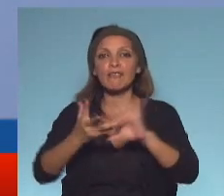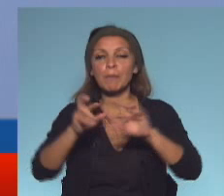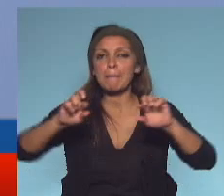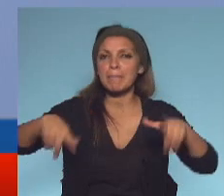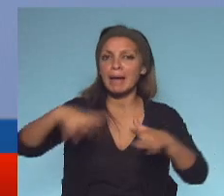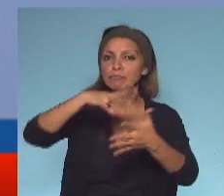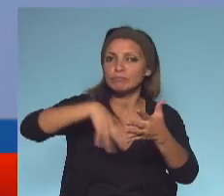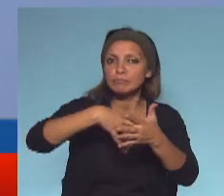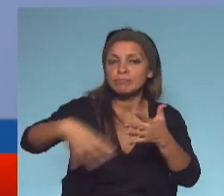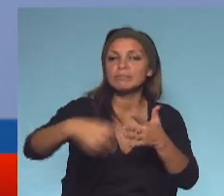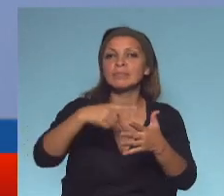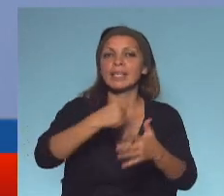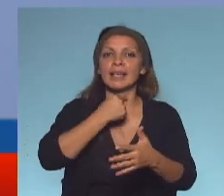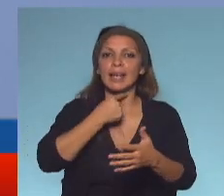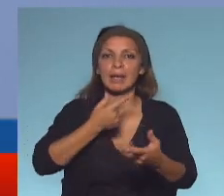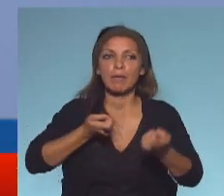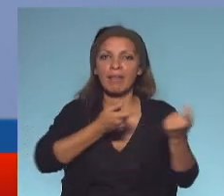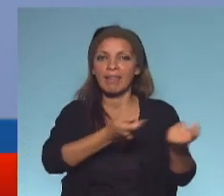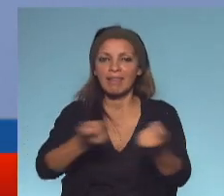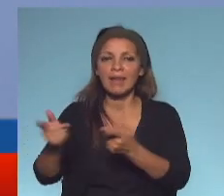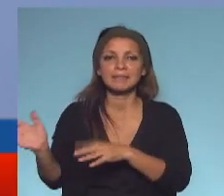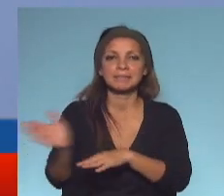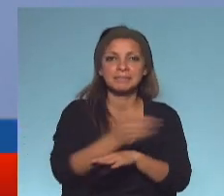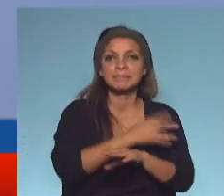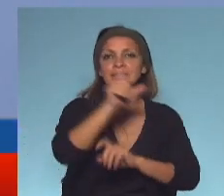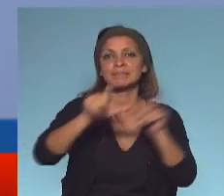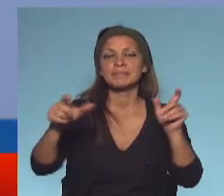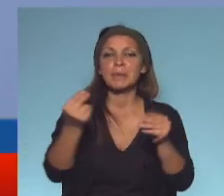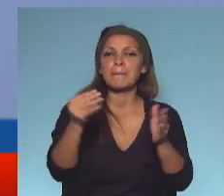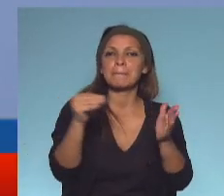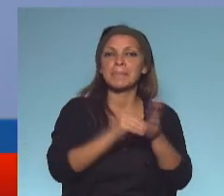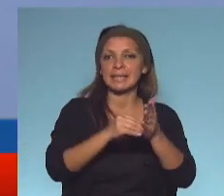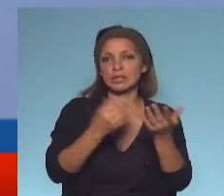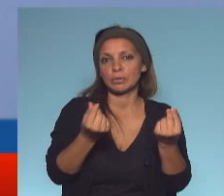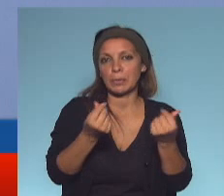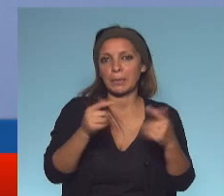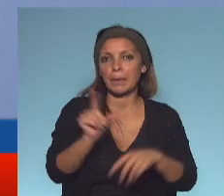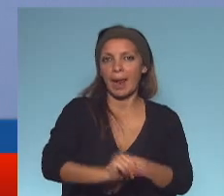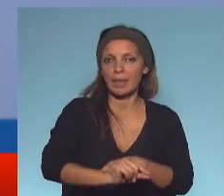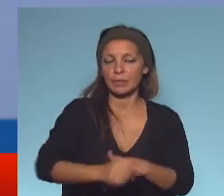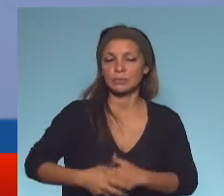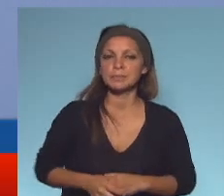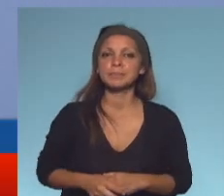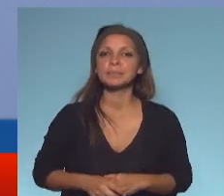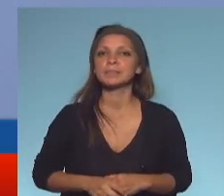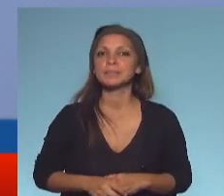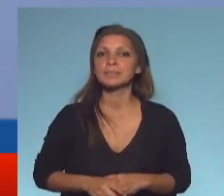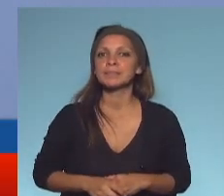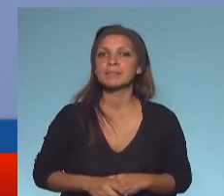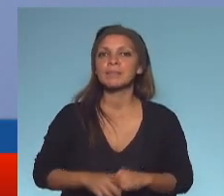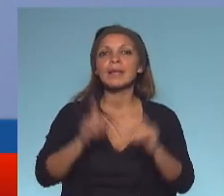llegar con cortes de carne a precios accesibles. En segundo